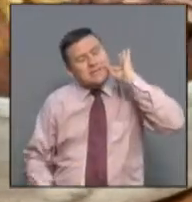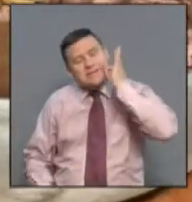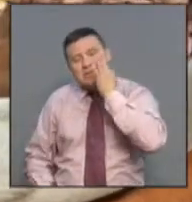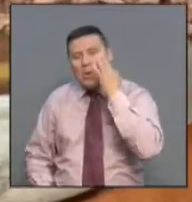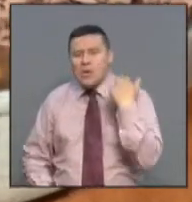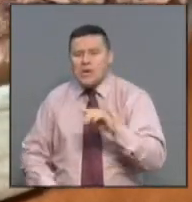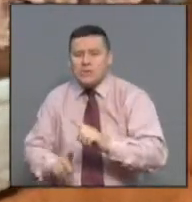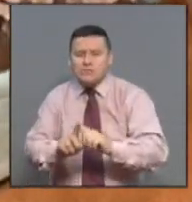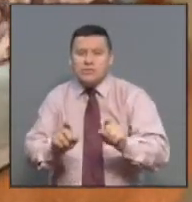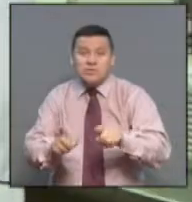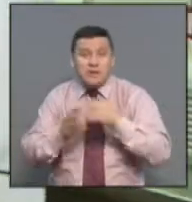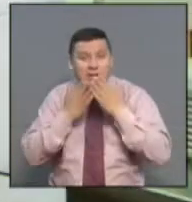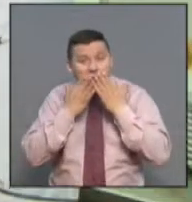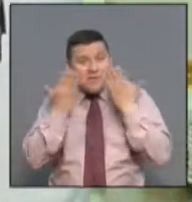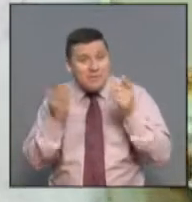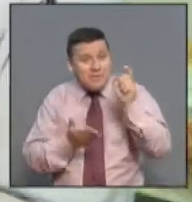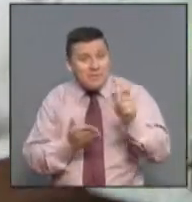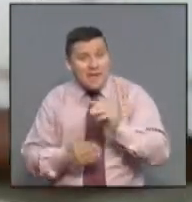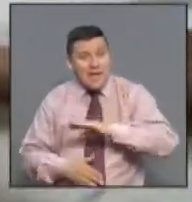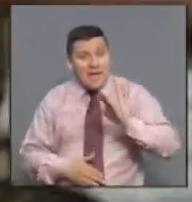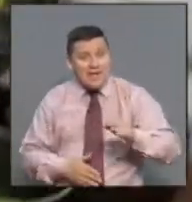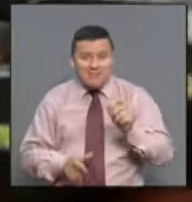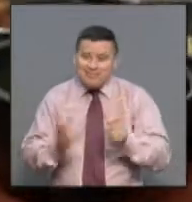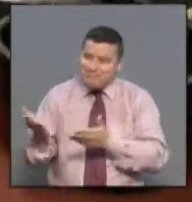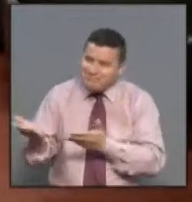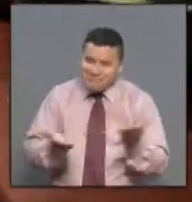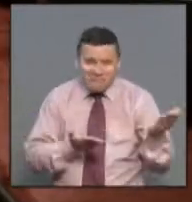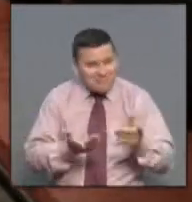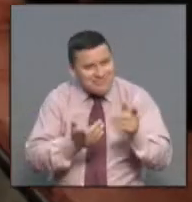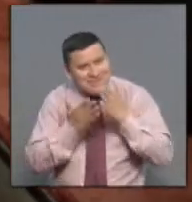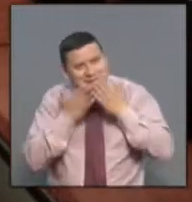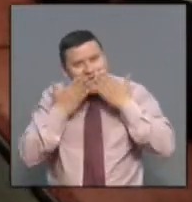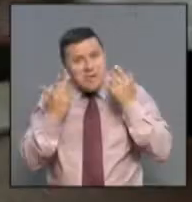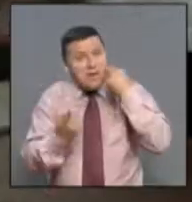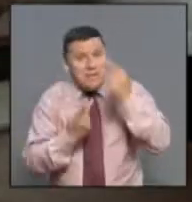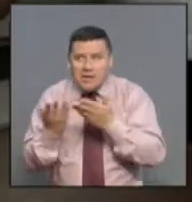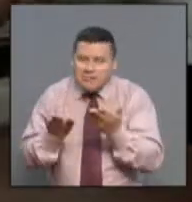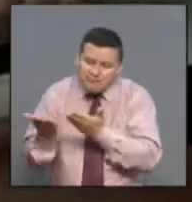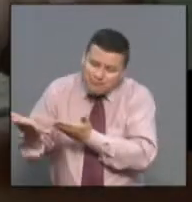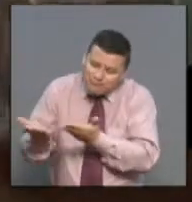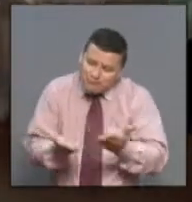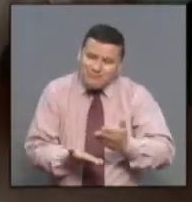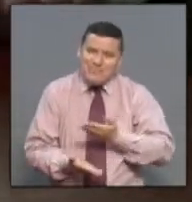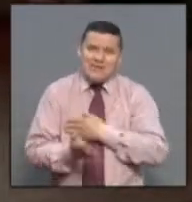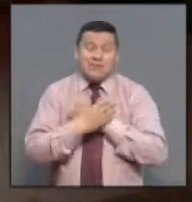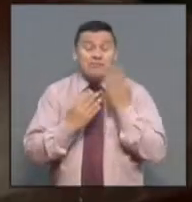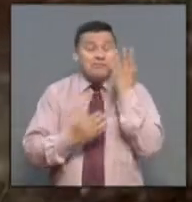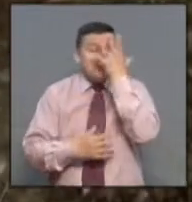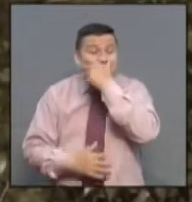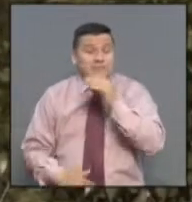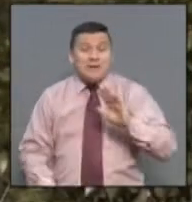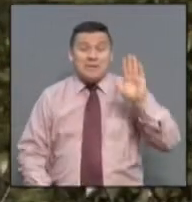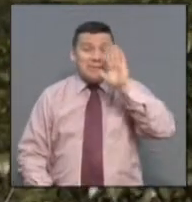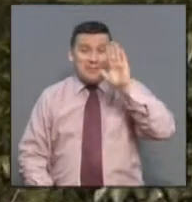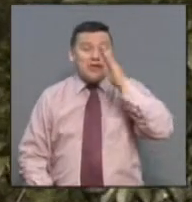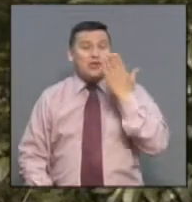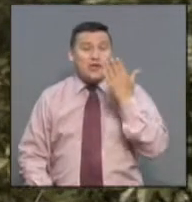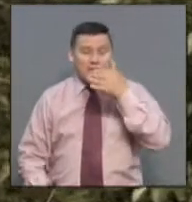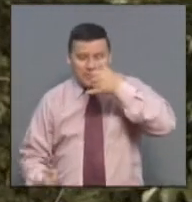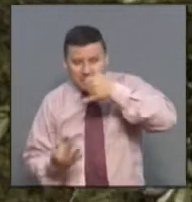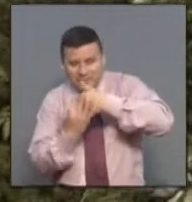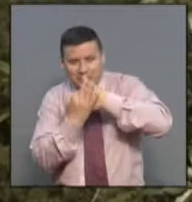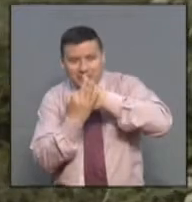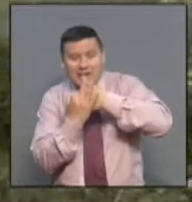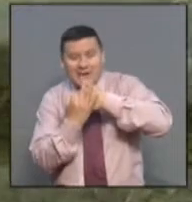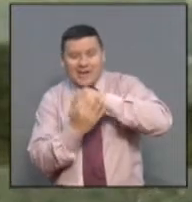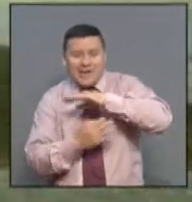variedad y a la amabilidad con que los antioqueños atienden a todos los visitantes que llegan a este bello departamento ubicado en la cordillera de los